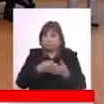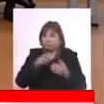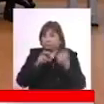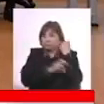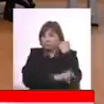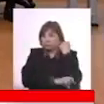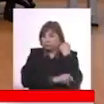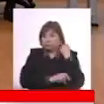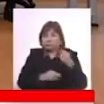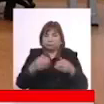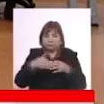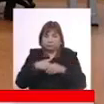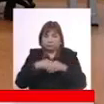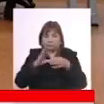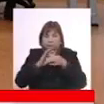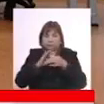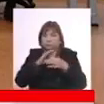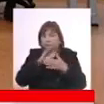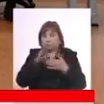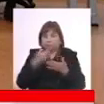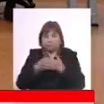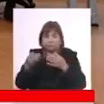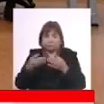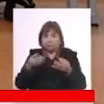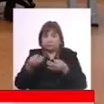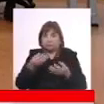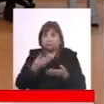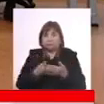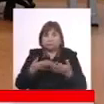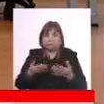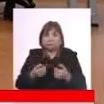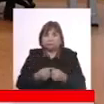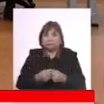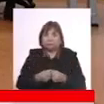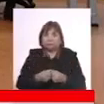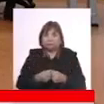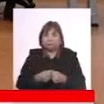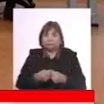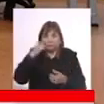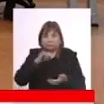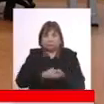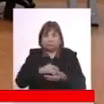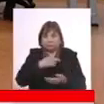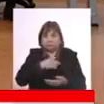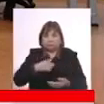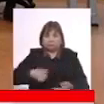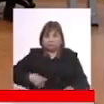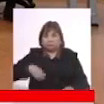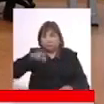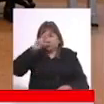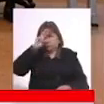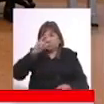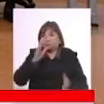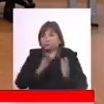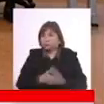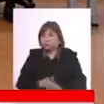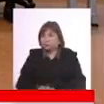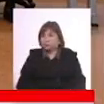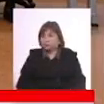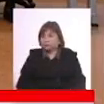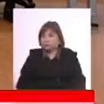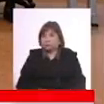favor del país, de la mano con todo aquello que signifique bienestar para todos nuestros compatriotas.